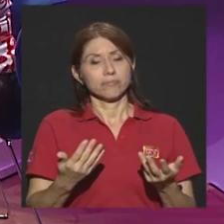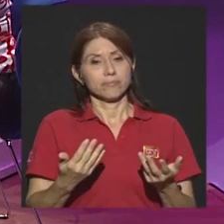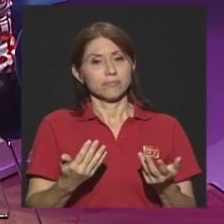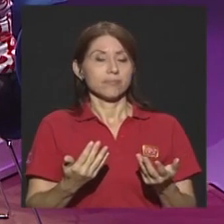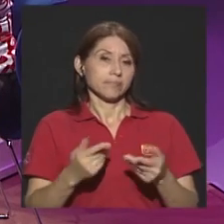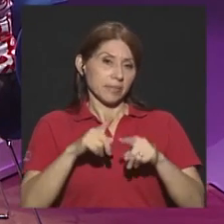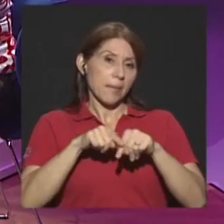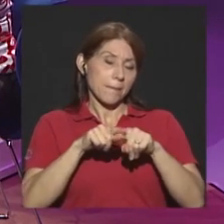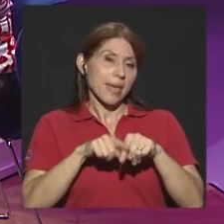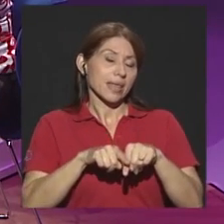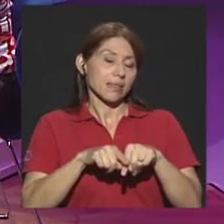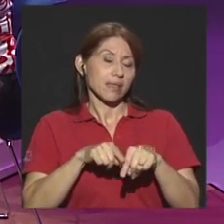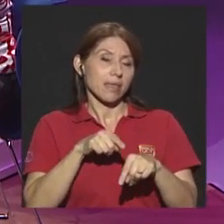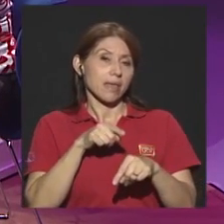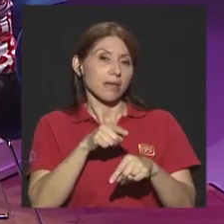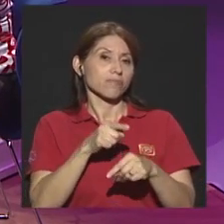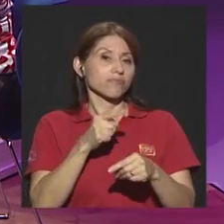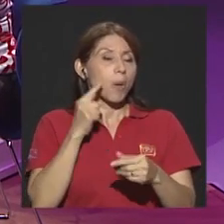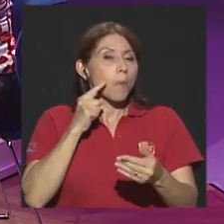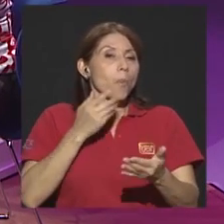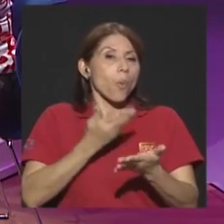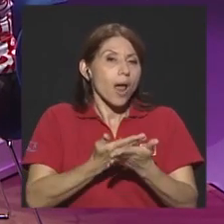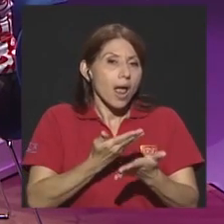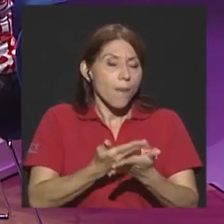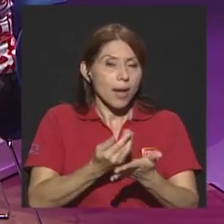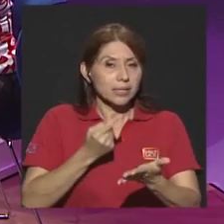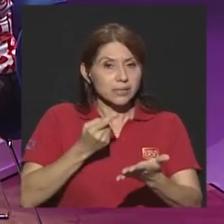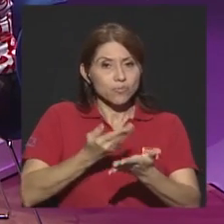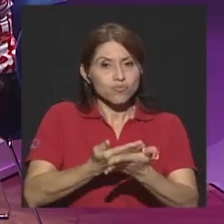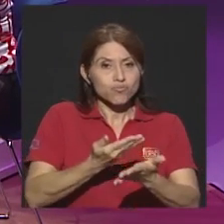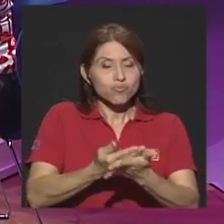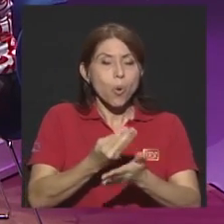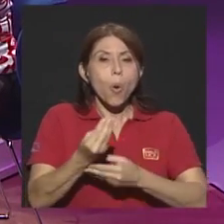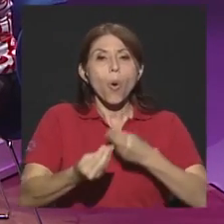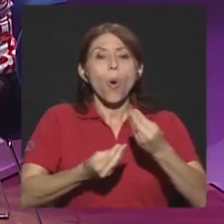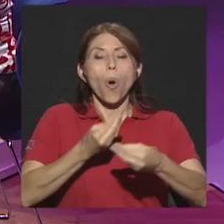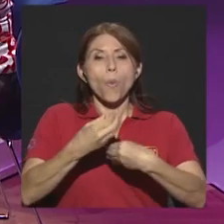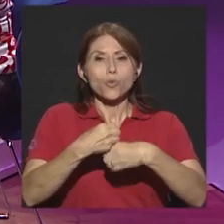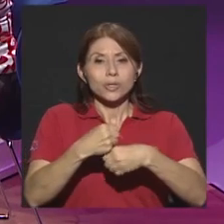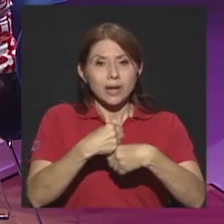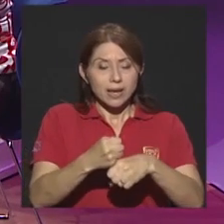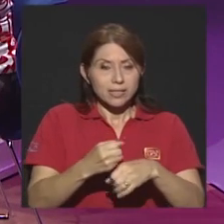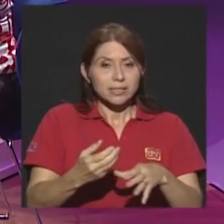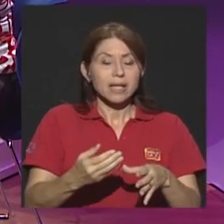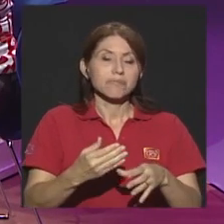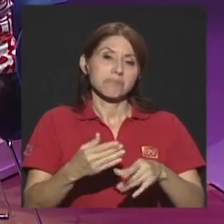de las pruebas que vayan ordenando, cómo se realicen y el tiempo que se